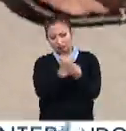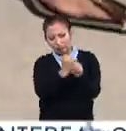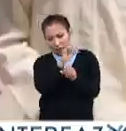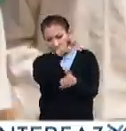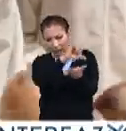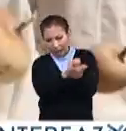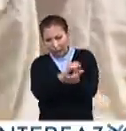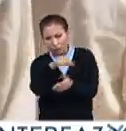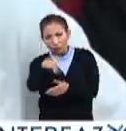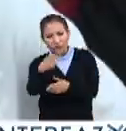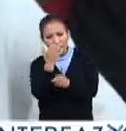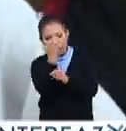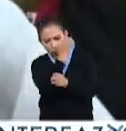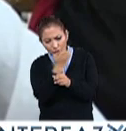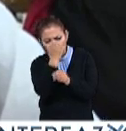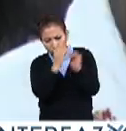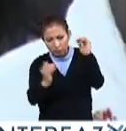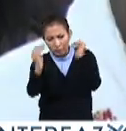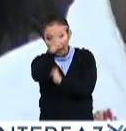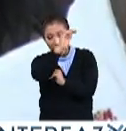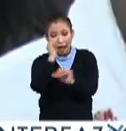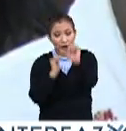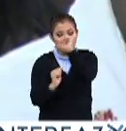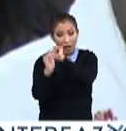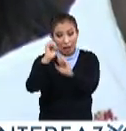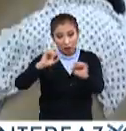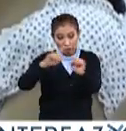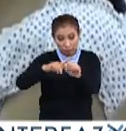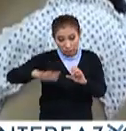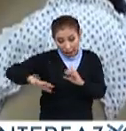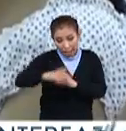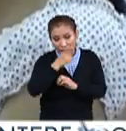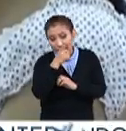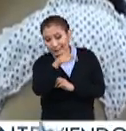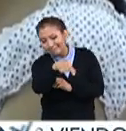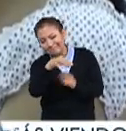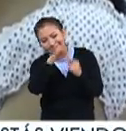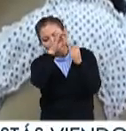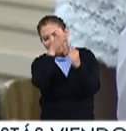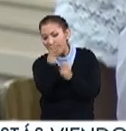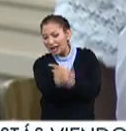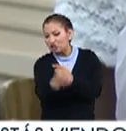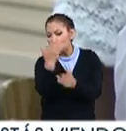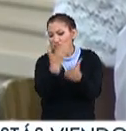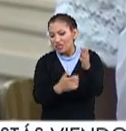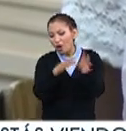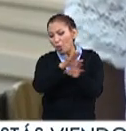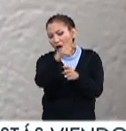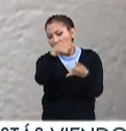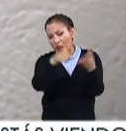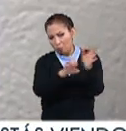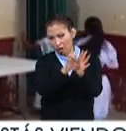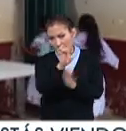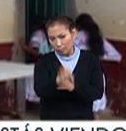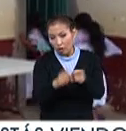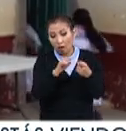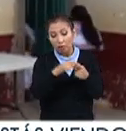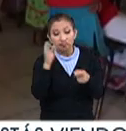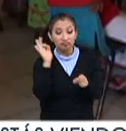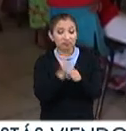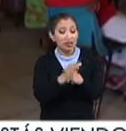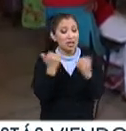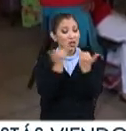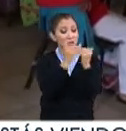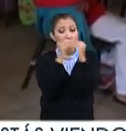de Investigaciones y Estudios Superiores en Antropología Social, destacó parte de estos desafíos. Por ejemplo,